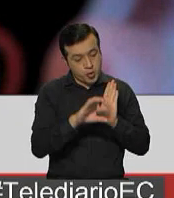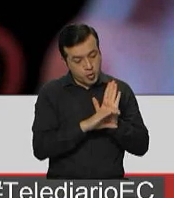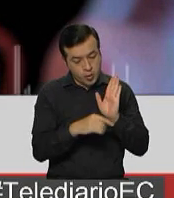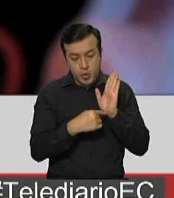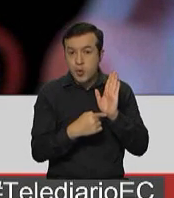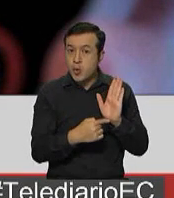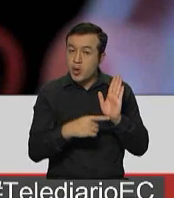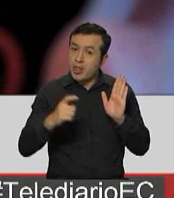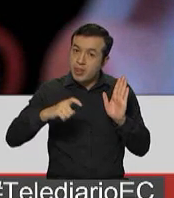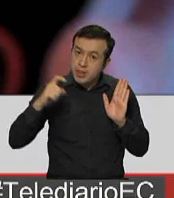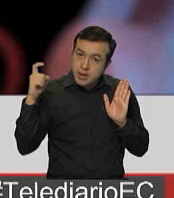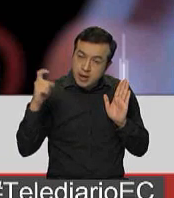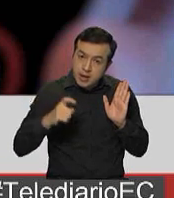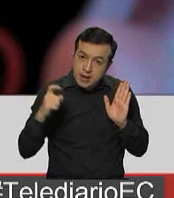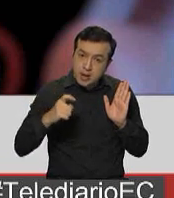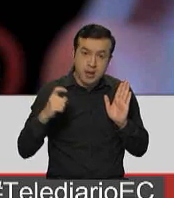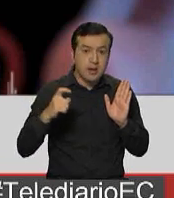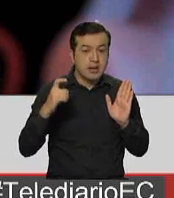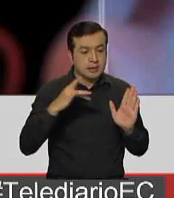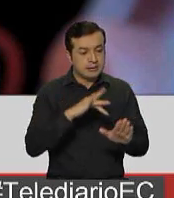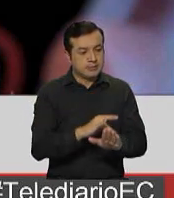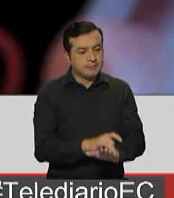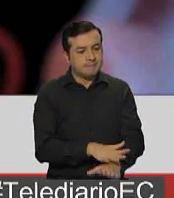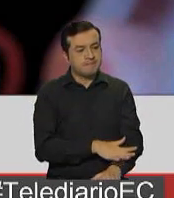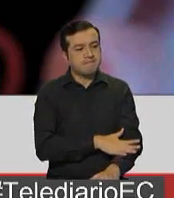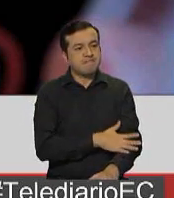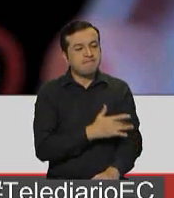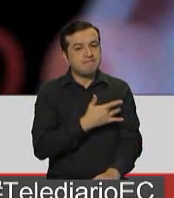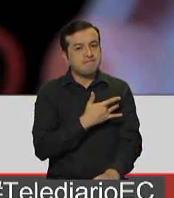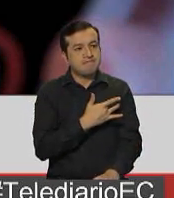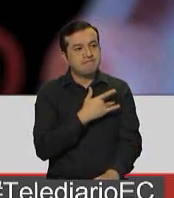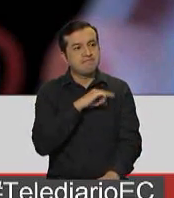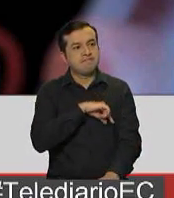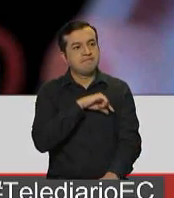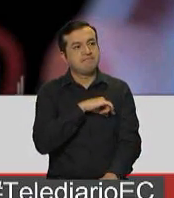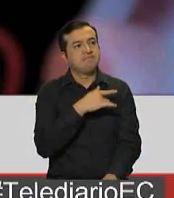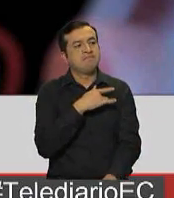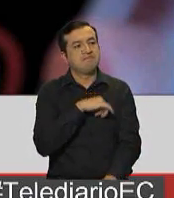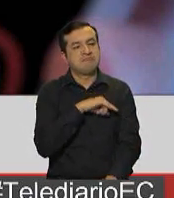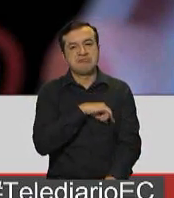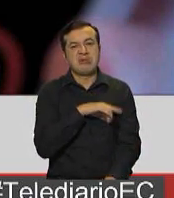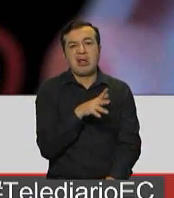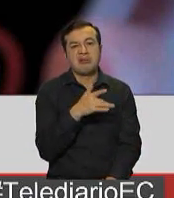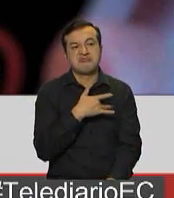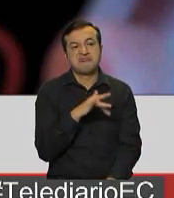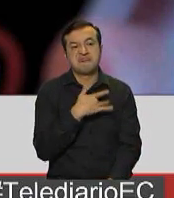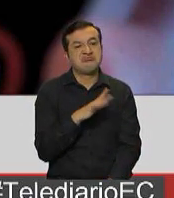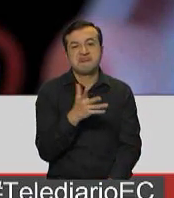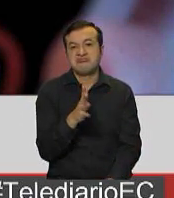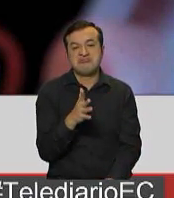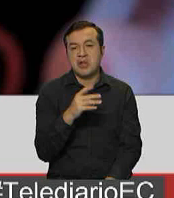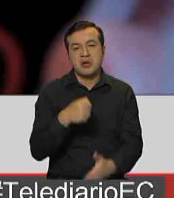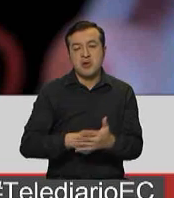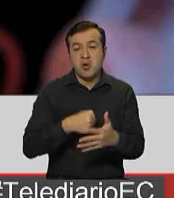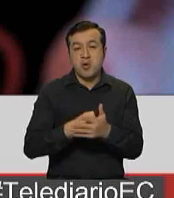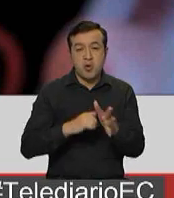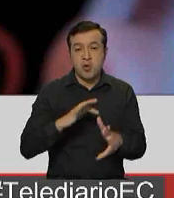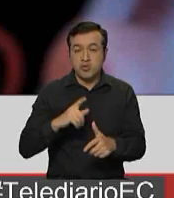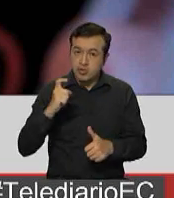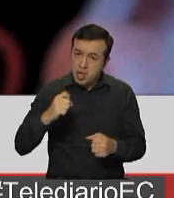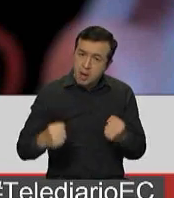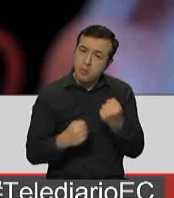Constitución, debería tener una conciencia que no tiene para ayudar en la lucha contra la